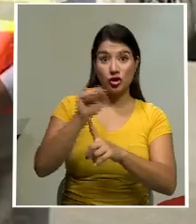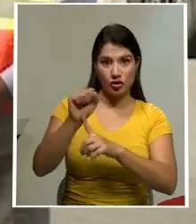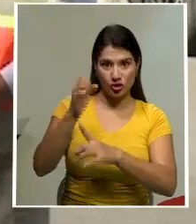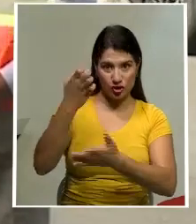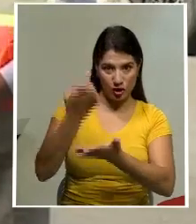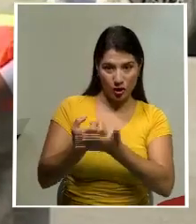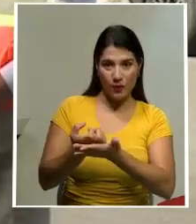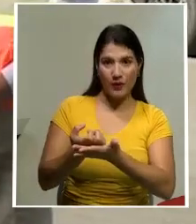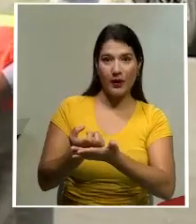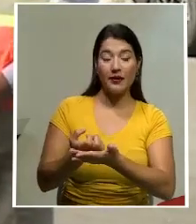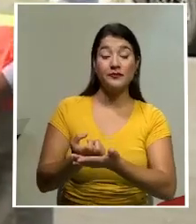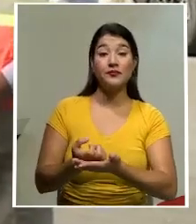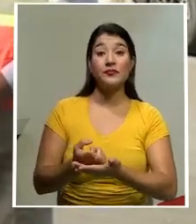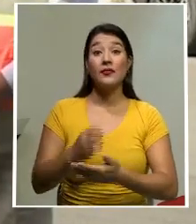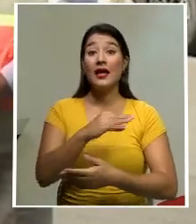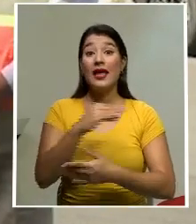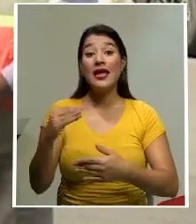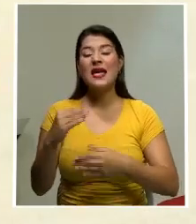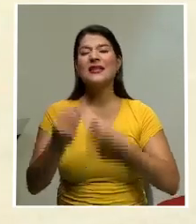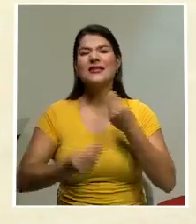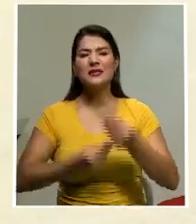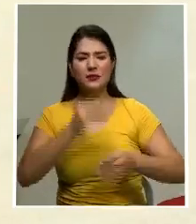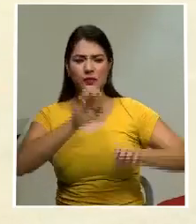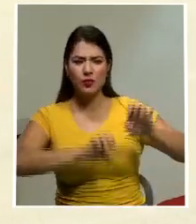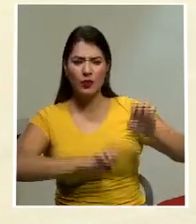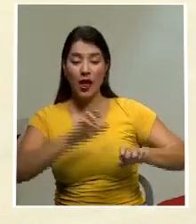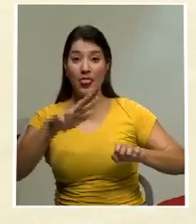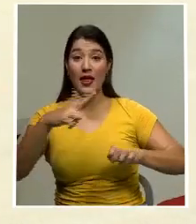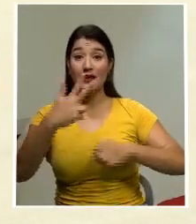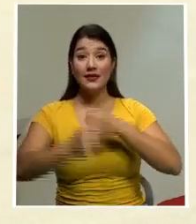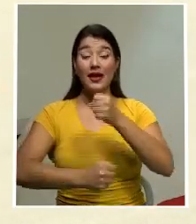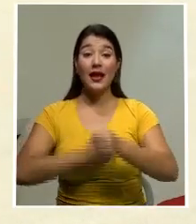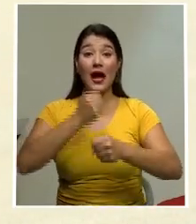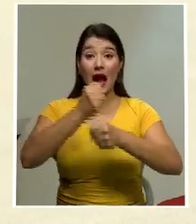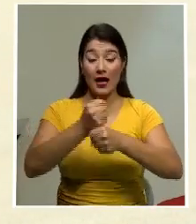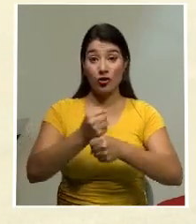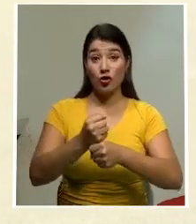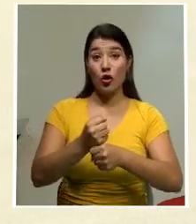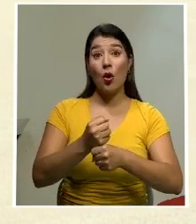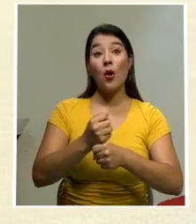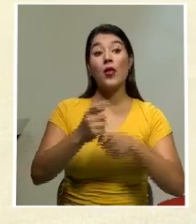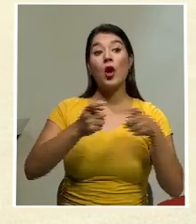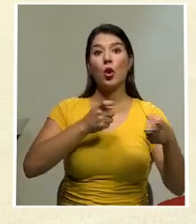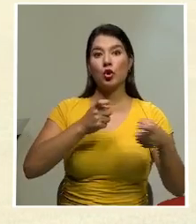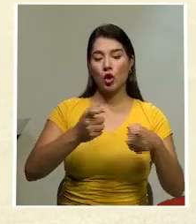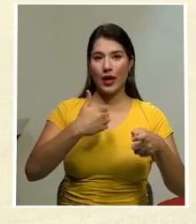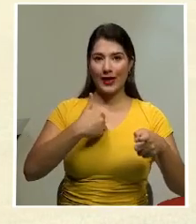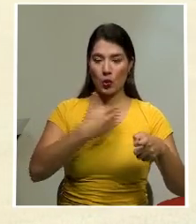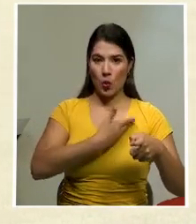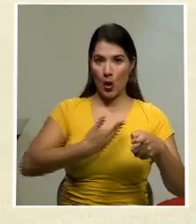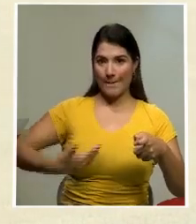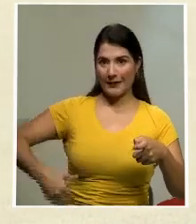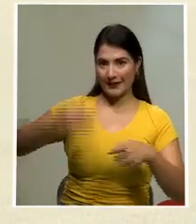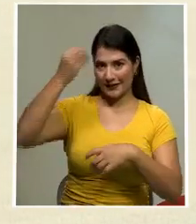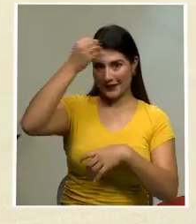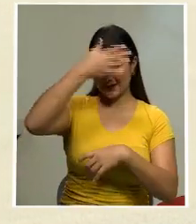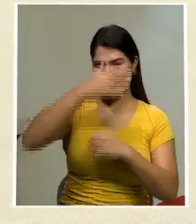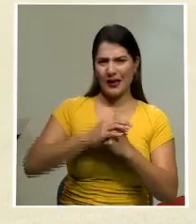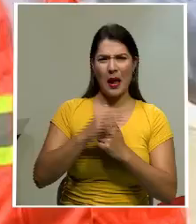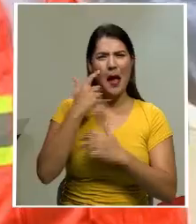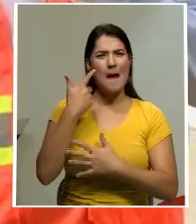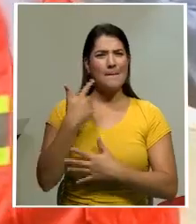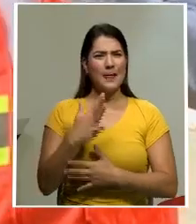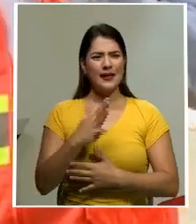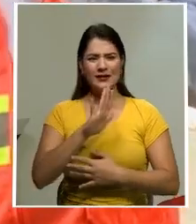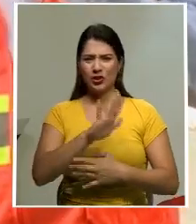de gestión del presidente de la República, Carlos Alvarado. Y es que el panorama que tiene la administración Alvarado Quesada parece no ser